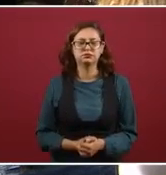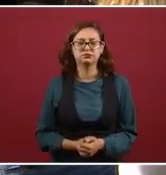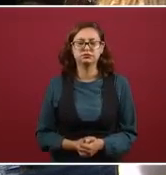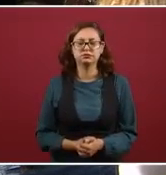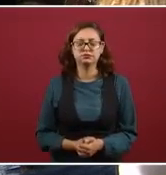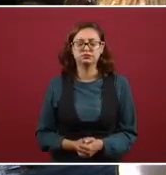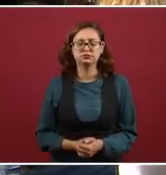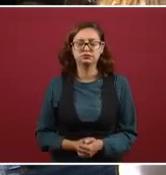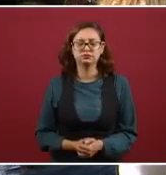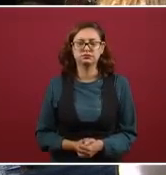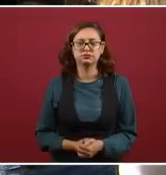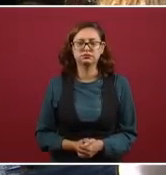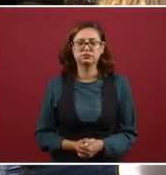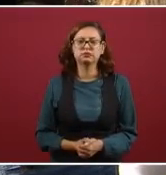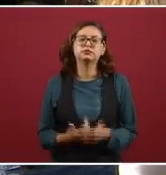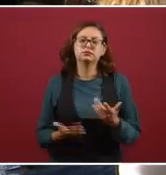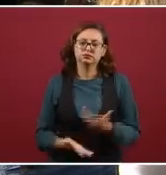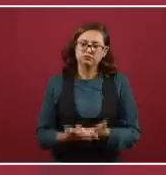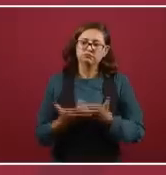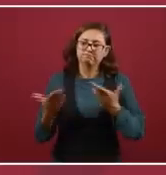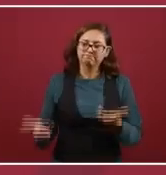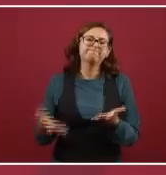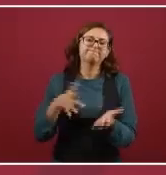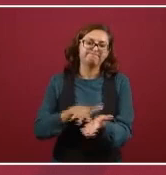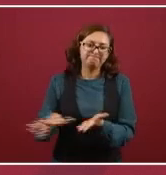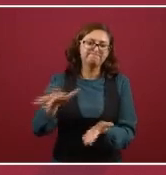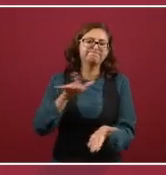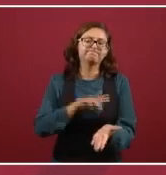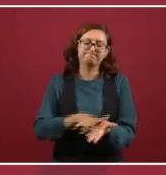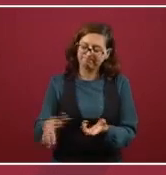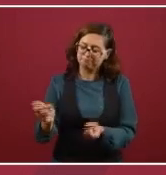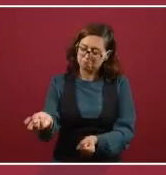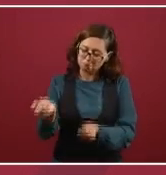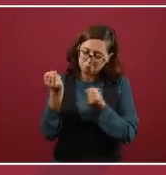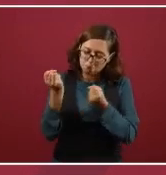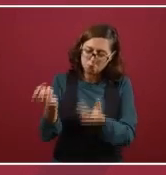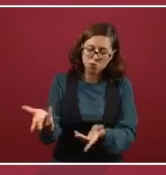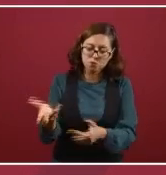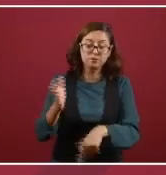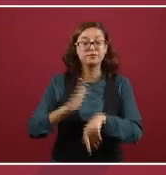ahora se les va a dar este apoyo y